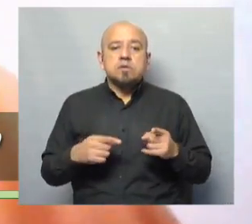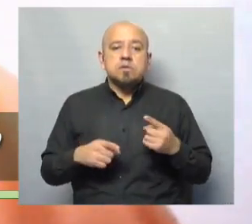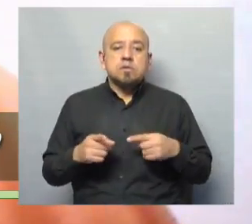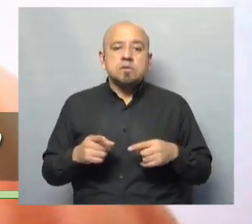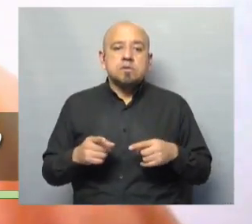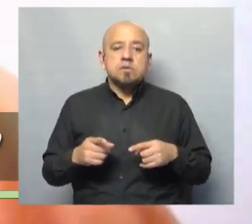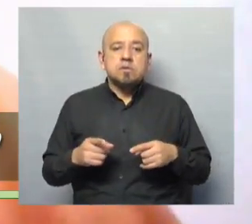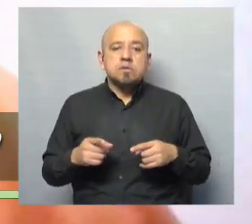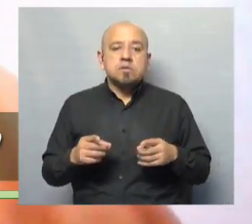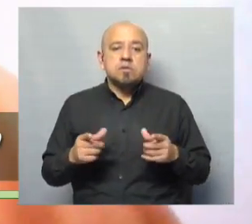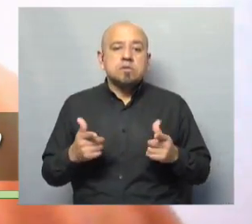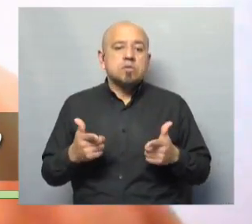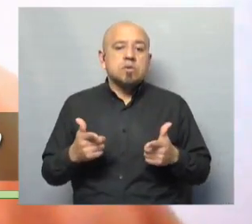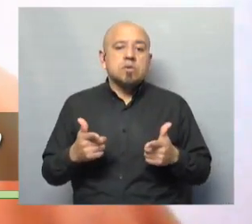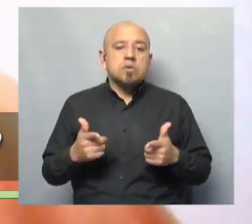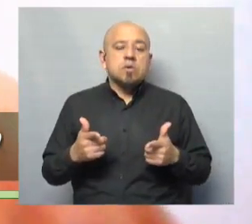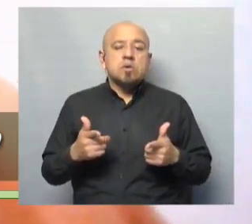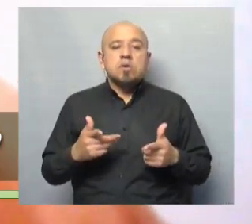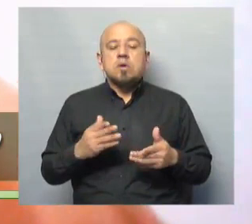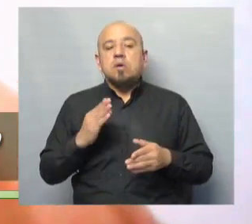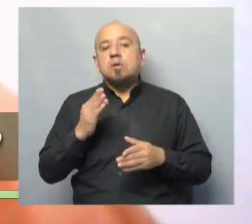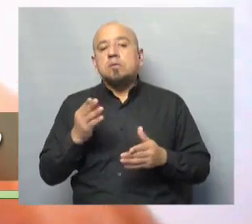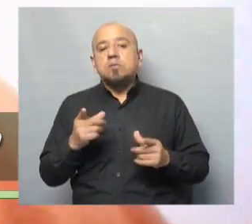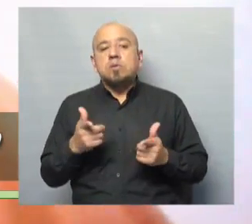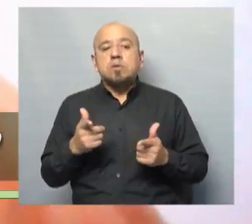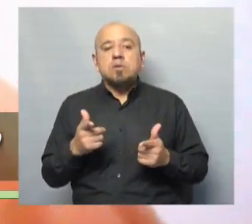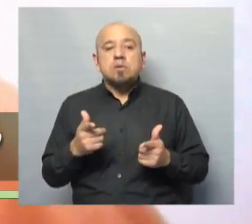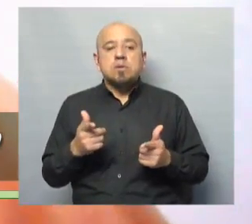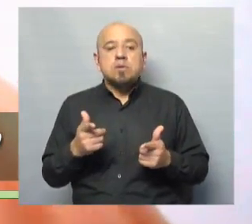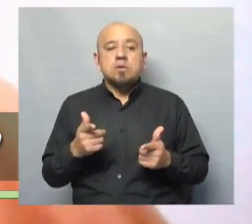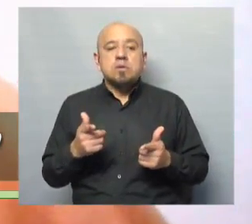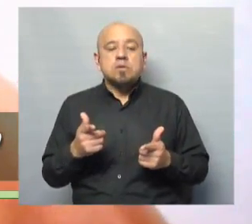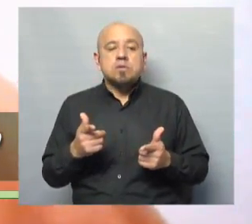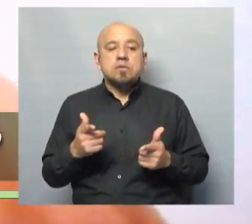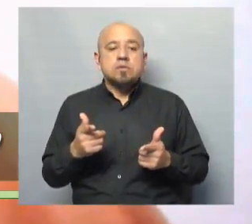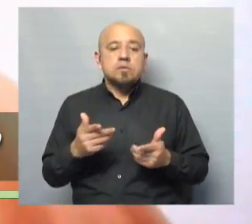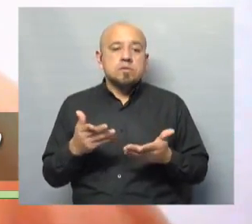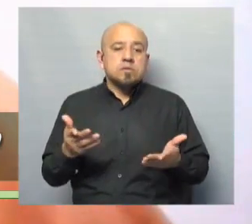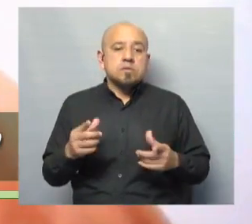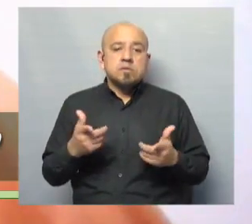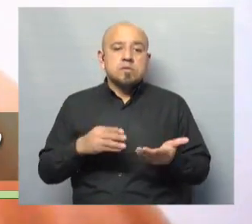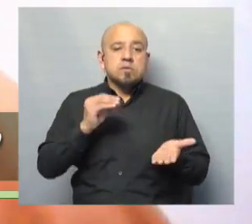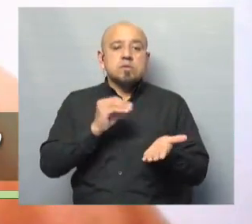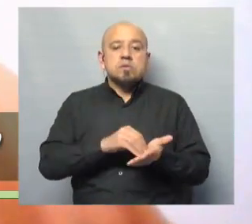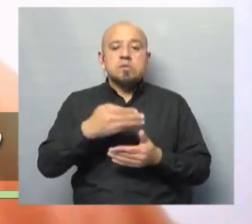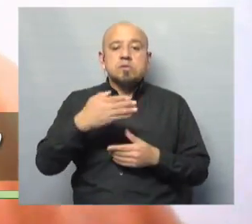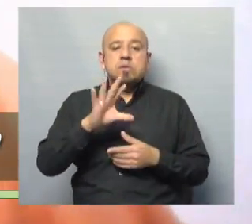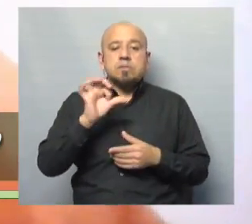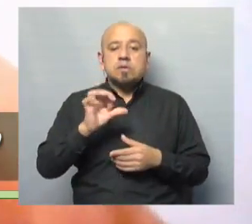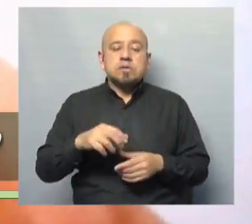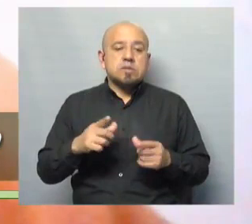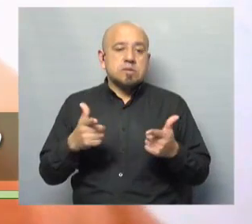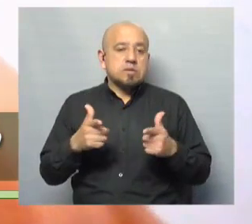tampoco tenían acceso y buenos no estaban registrados en bps no